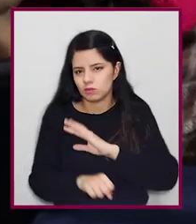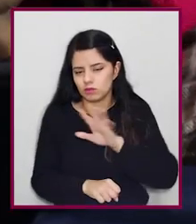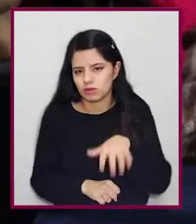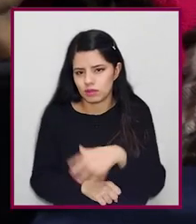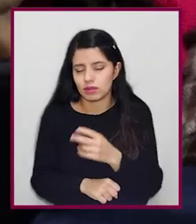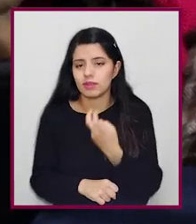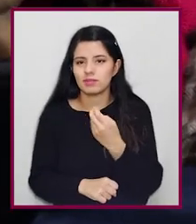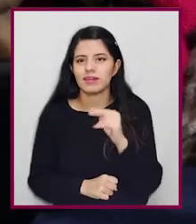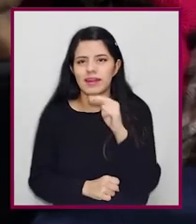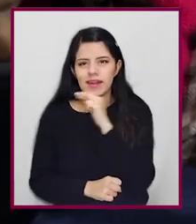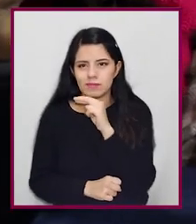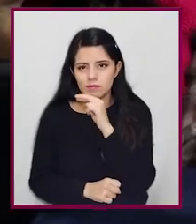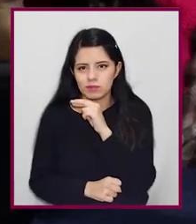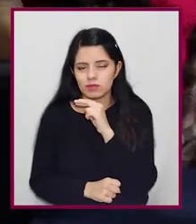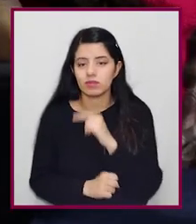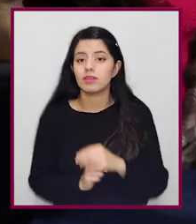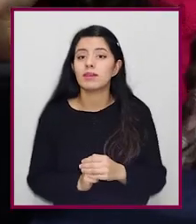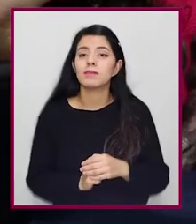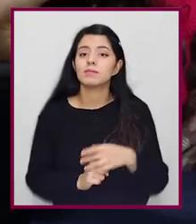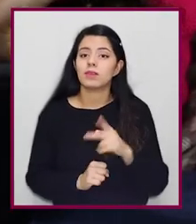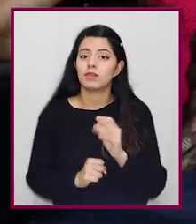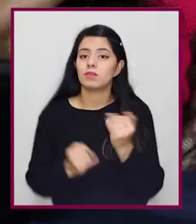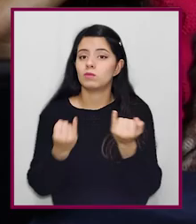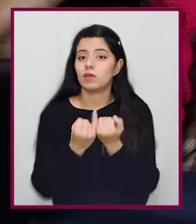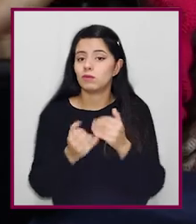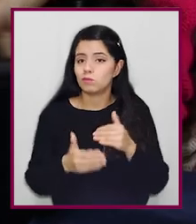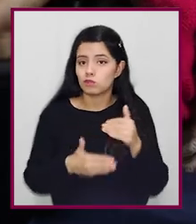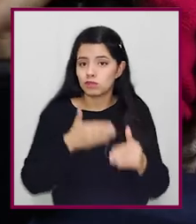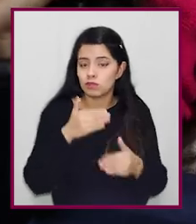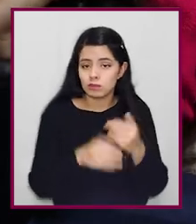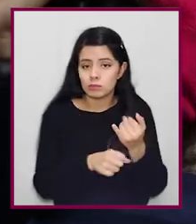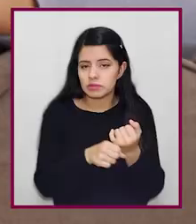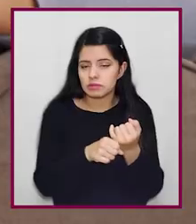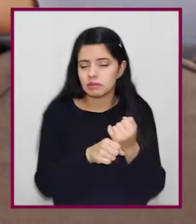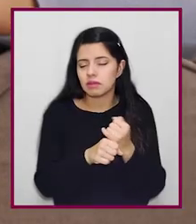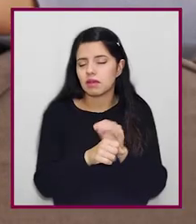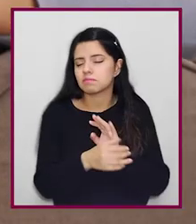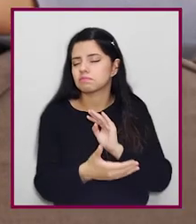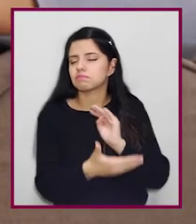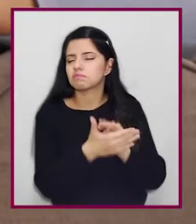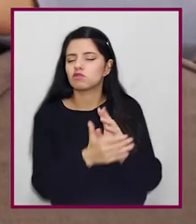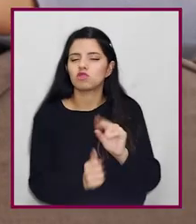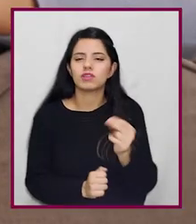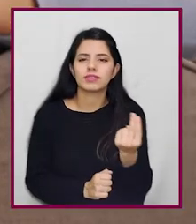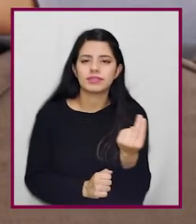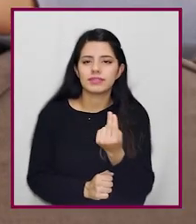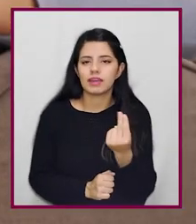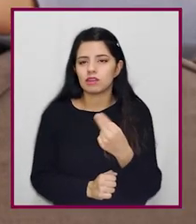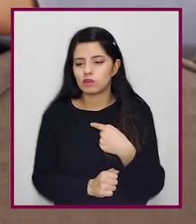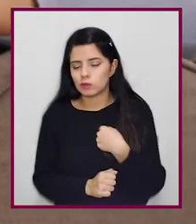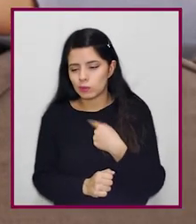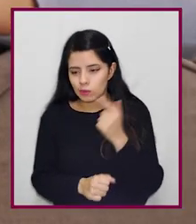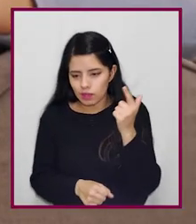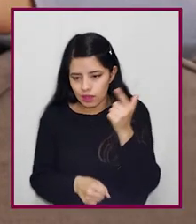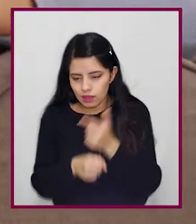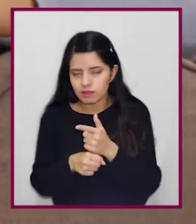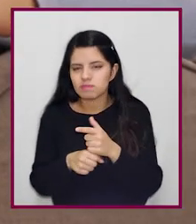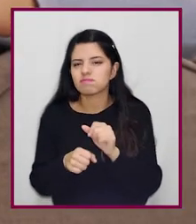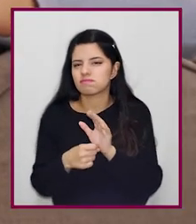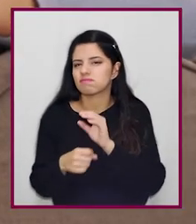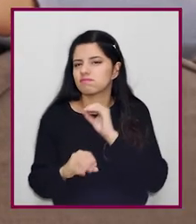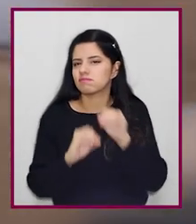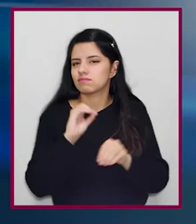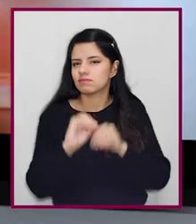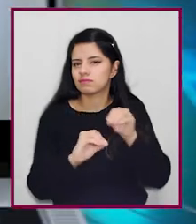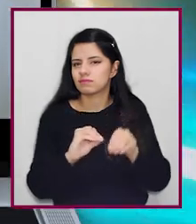los puede llevar a obviar el proceso de investigación y de validar las fuentes de lo que están encontrando. Y eso nos lleva a la parte